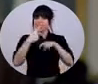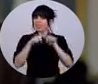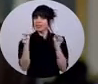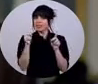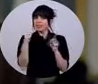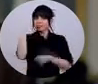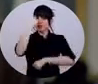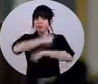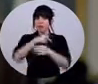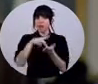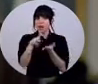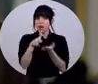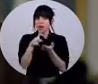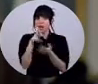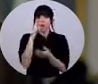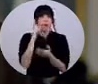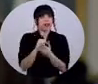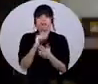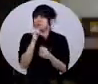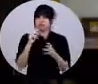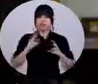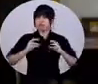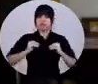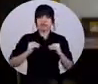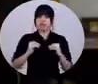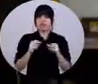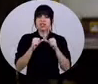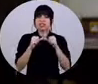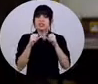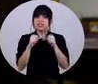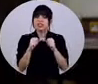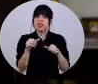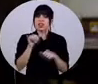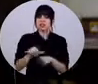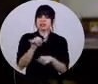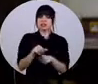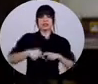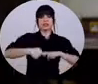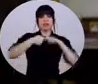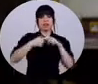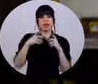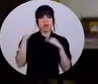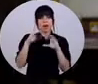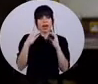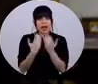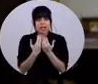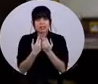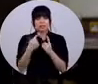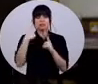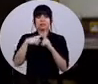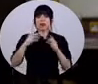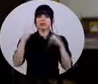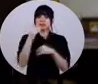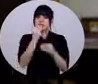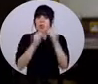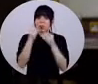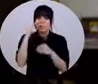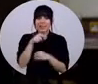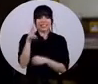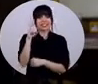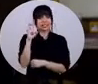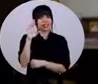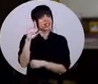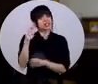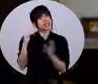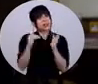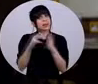sólo hay tres días de diferencia en la fecha de pago, por lo que no es aceptable que se persiste en mantener la suspensión de elecciones y la alimentación a